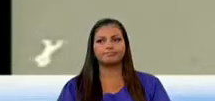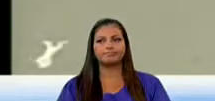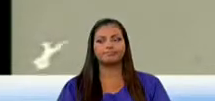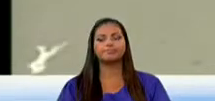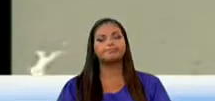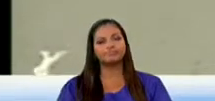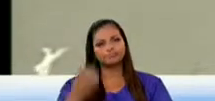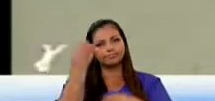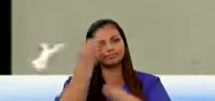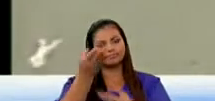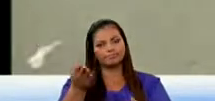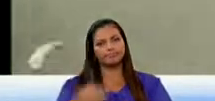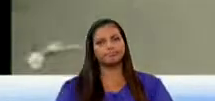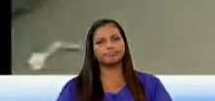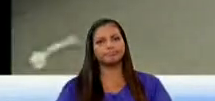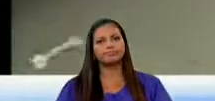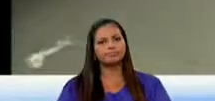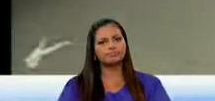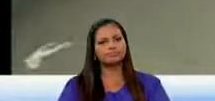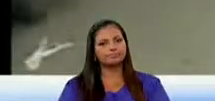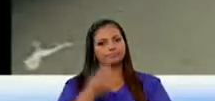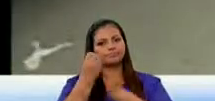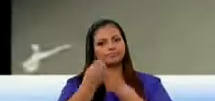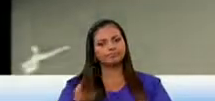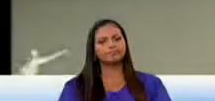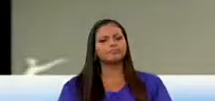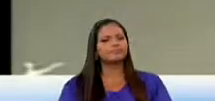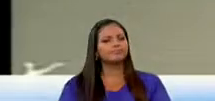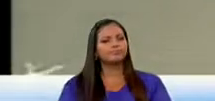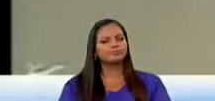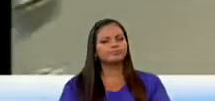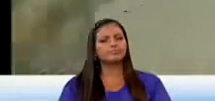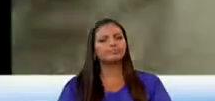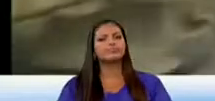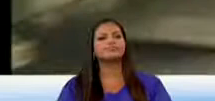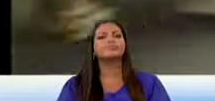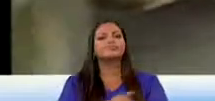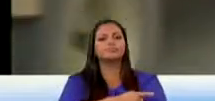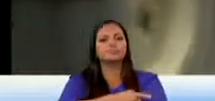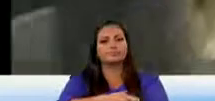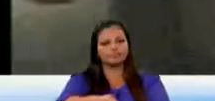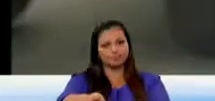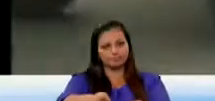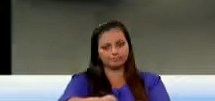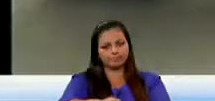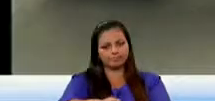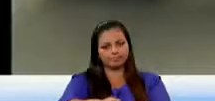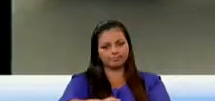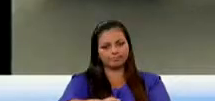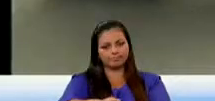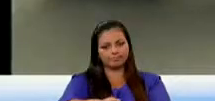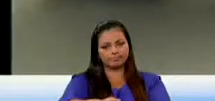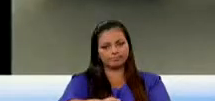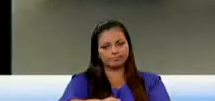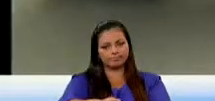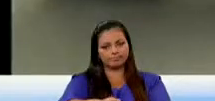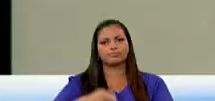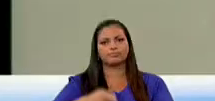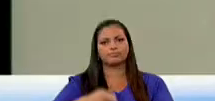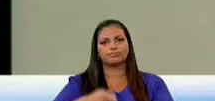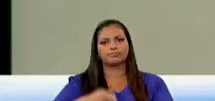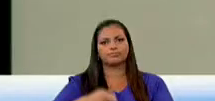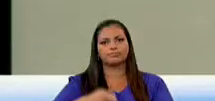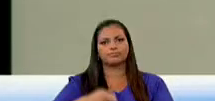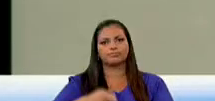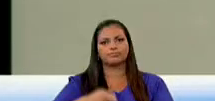tenemos desde acá. Y como ya lo dije, estamos en la vía perimetral junto al Fortín, cerca del sector de Bastión Popular, Hugo y Roselena, en